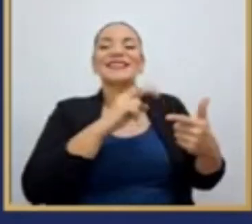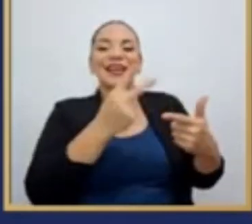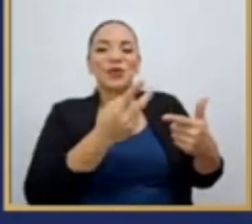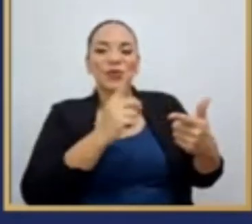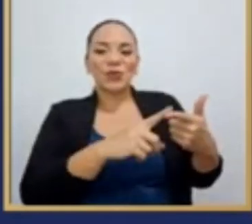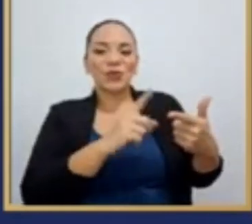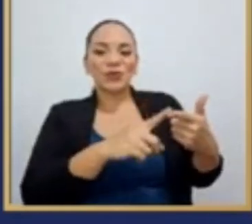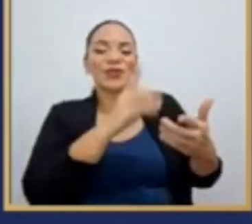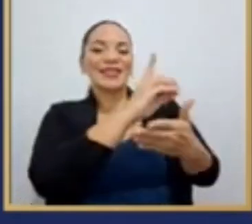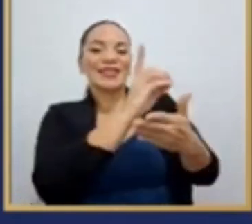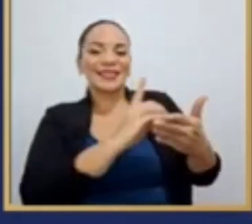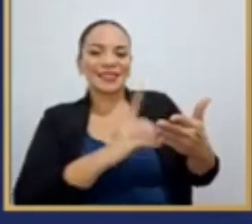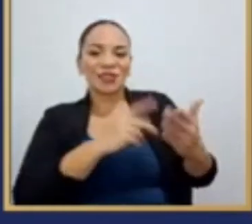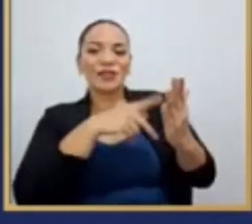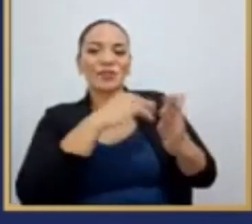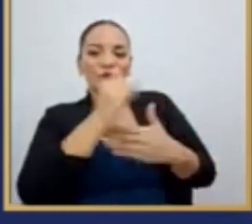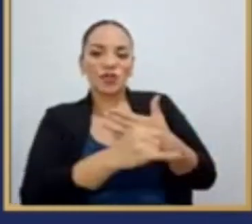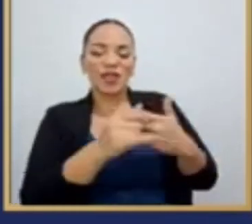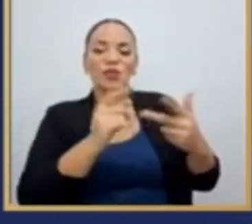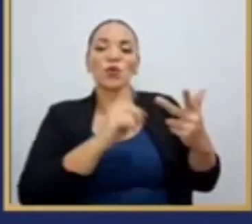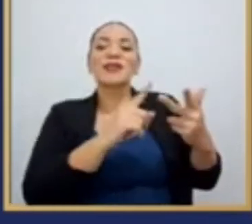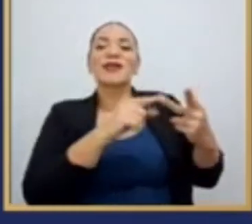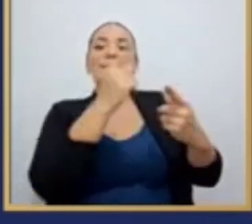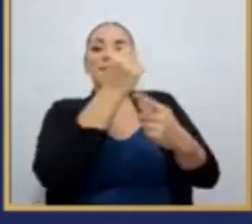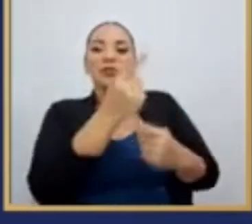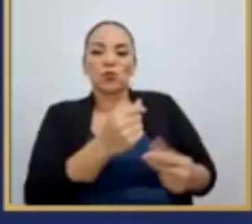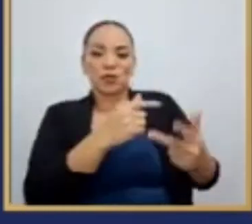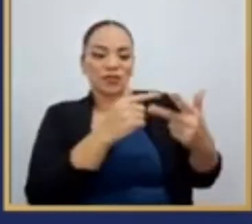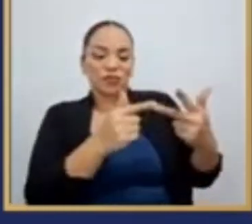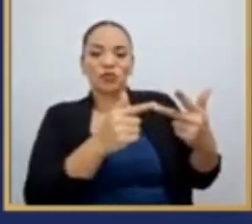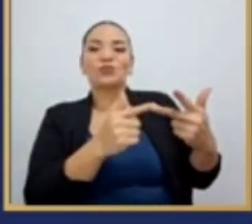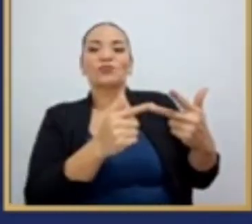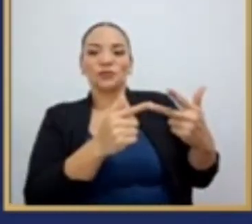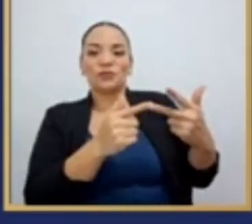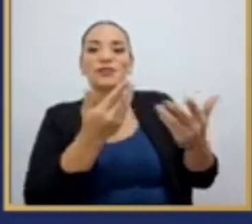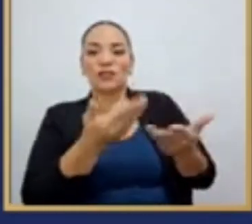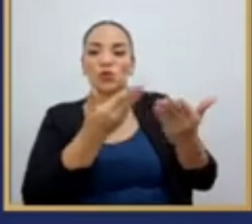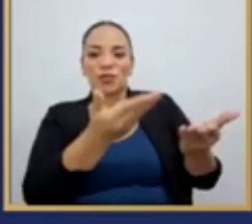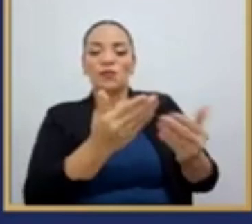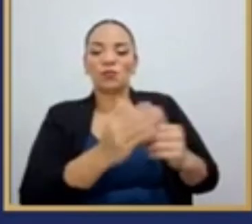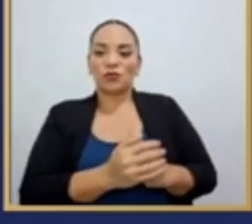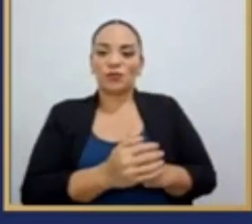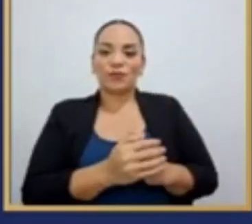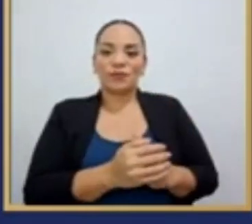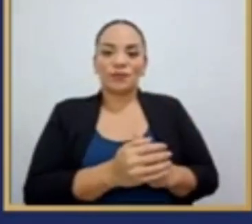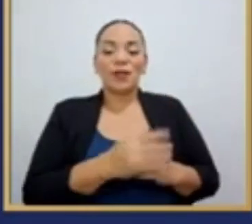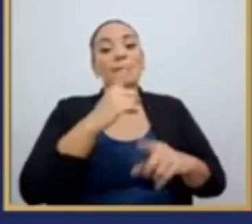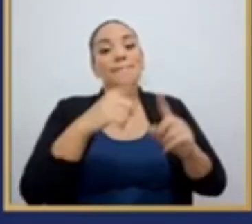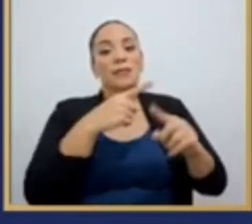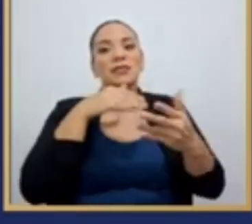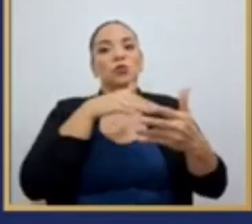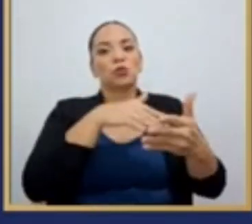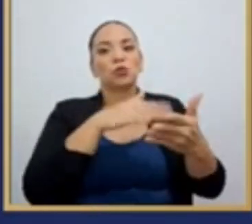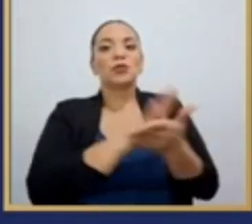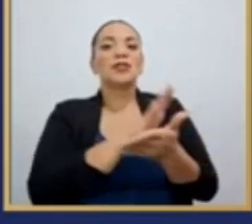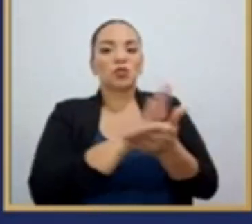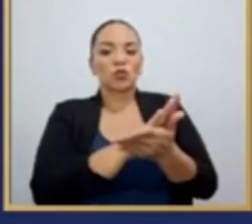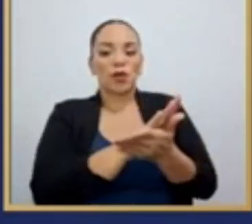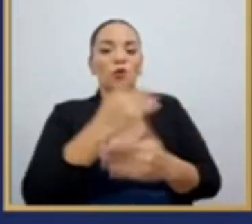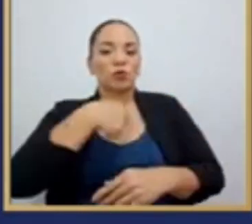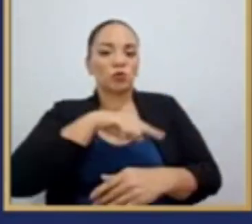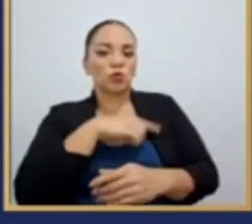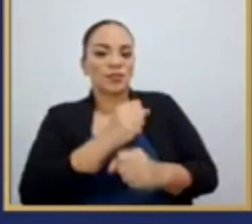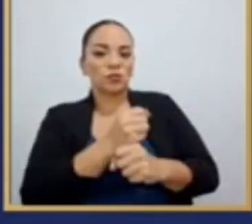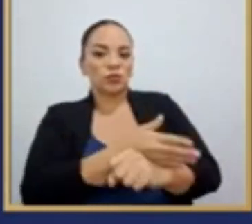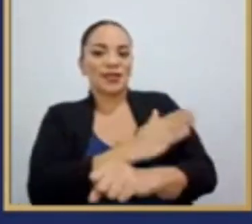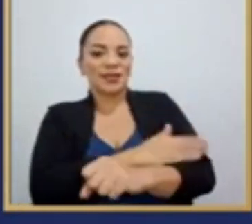fueron los diseños del proyecto y el presupuesto que eso implicaba. Y esos son, bueno, y además de estudios de suelo que tuvimos que hacer, que lo hicimos